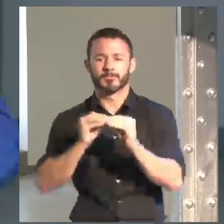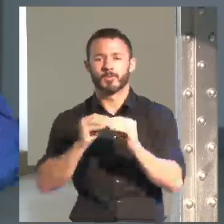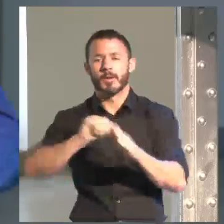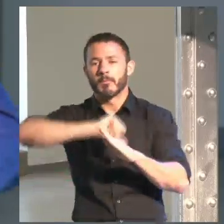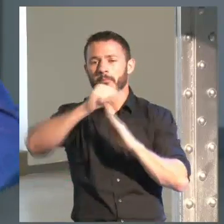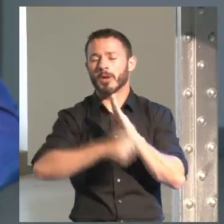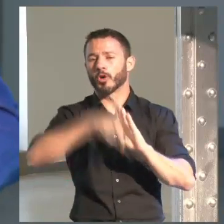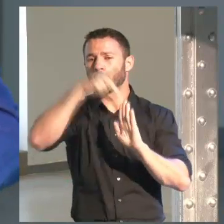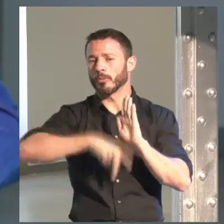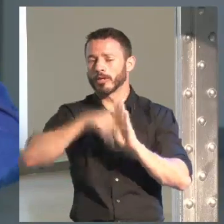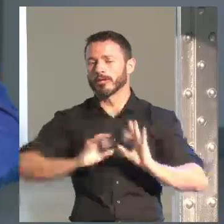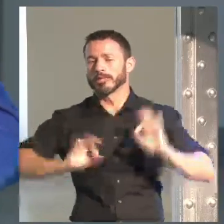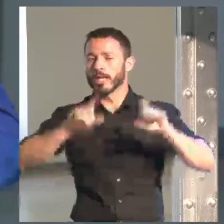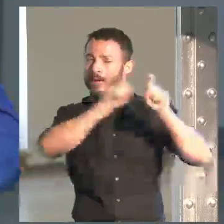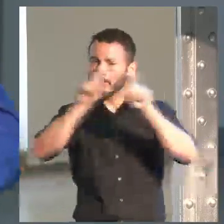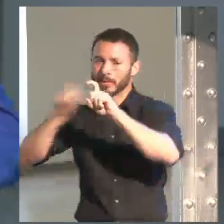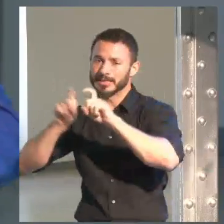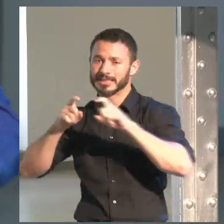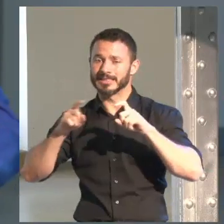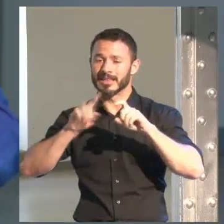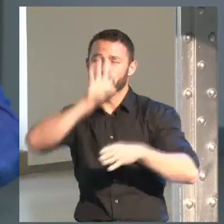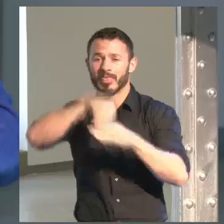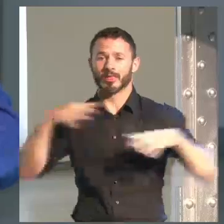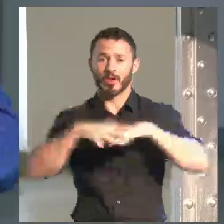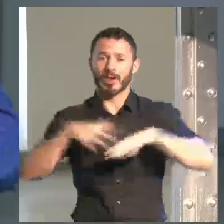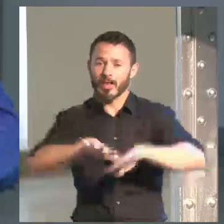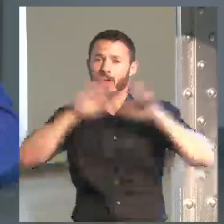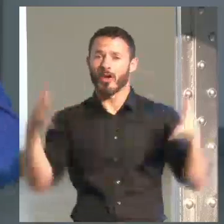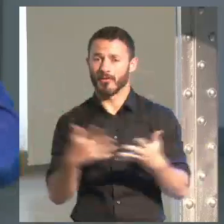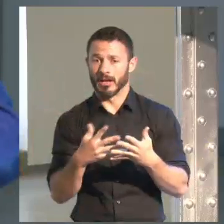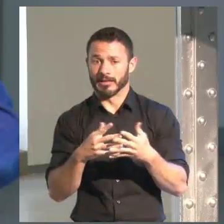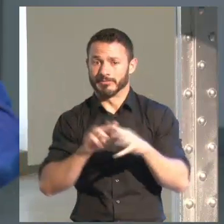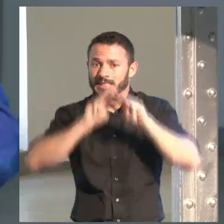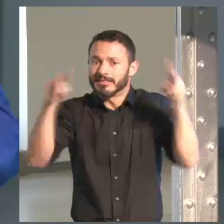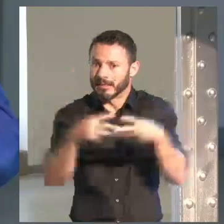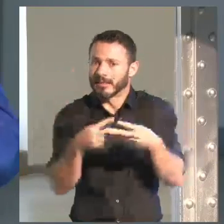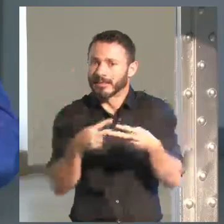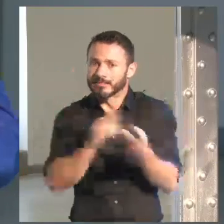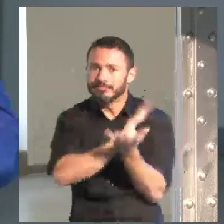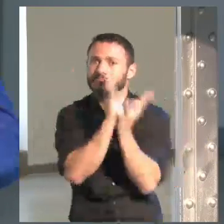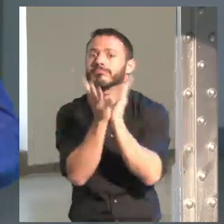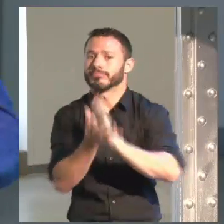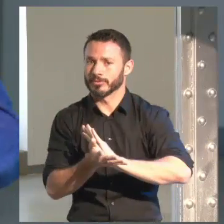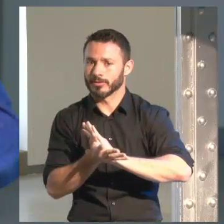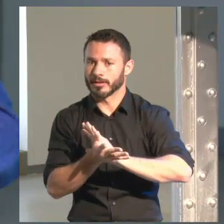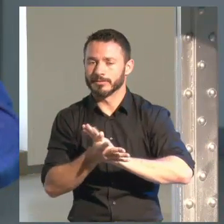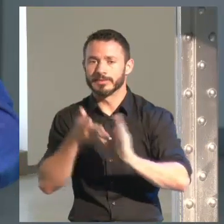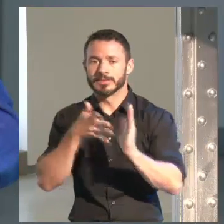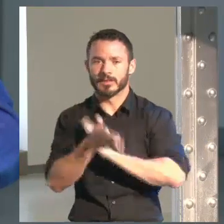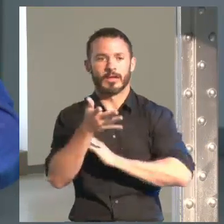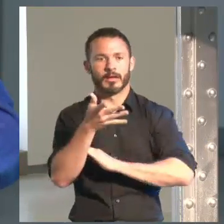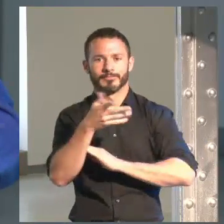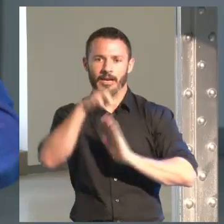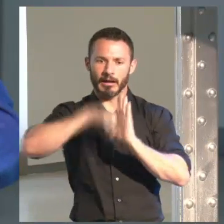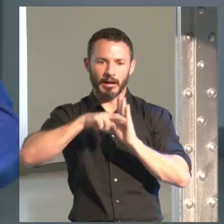todas las empresas que participan en la red global y en lo que se ha convertido Internet, y que implica poner fin a la regulación